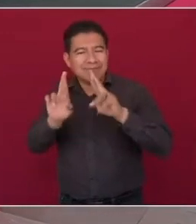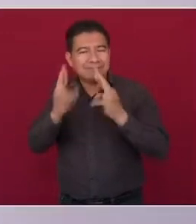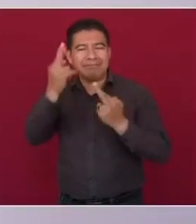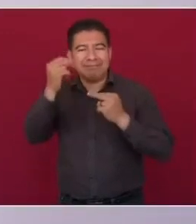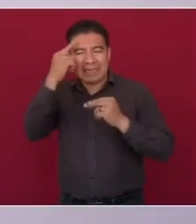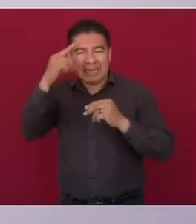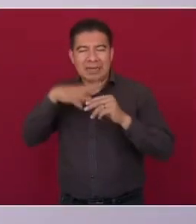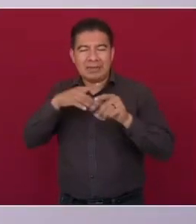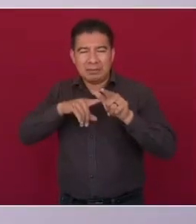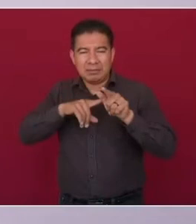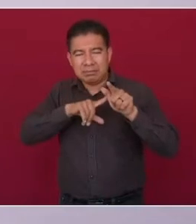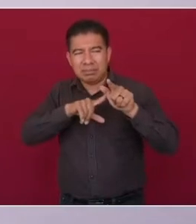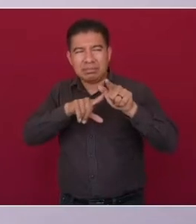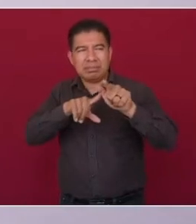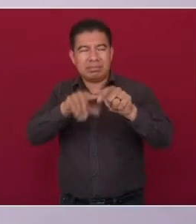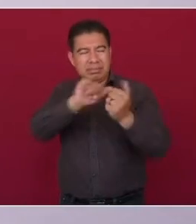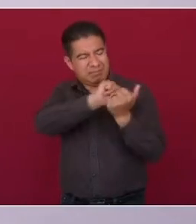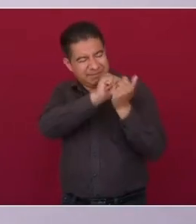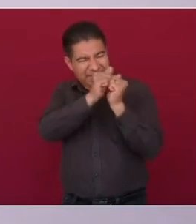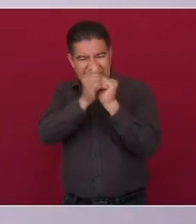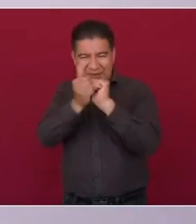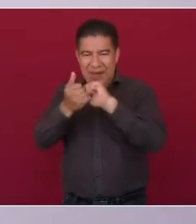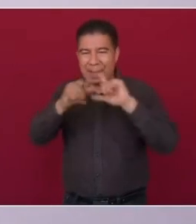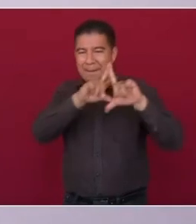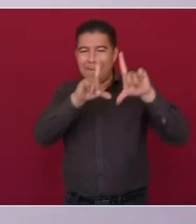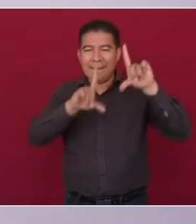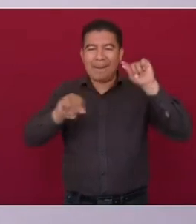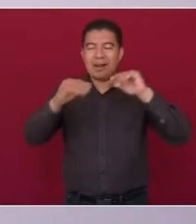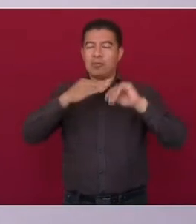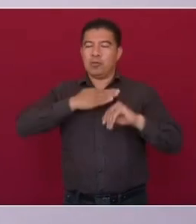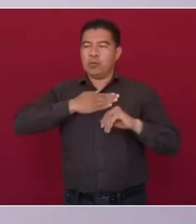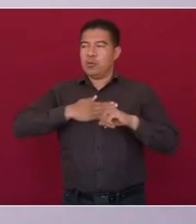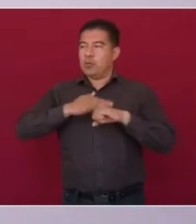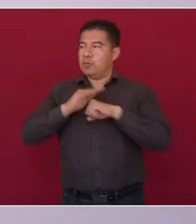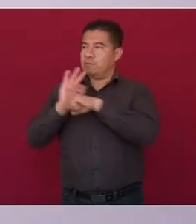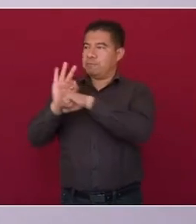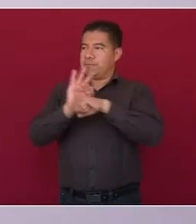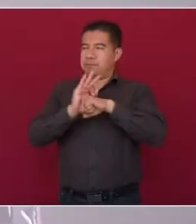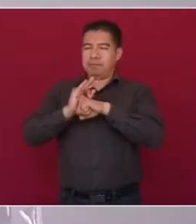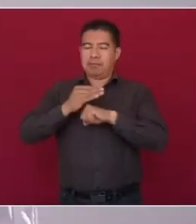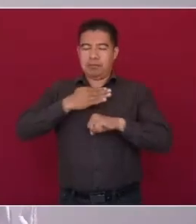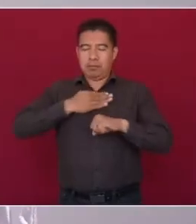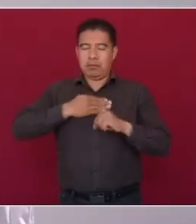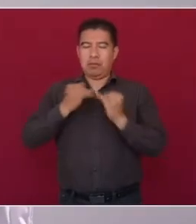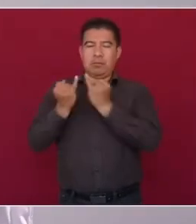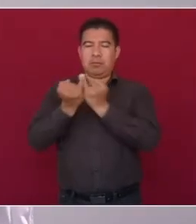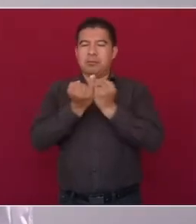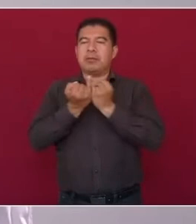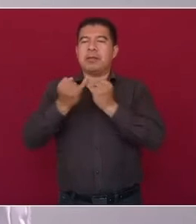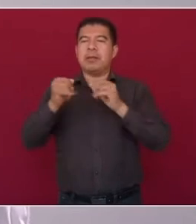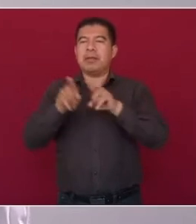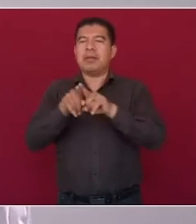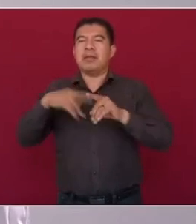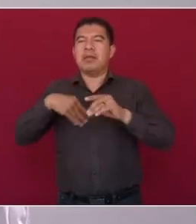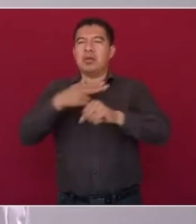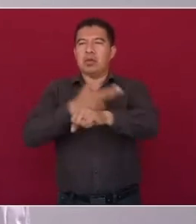protagonistas de esta transformación popular justa, igualitaria, honesta y